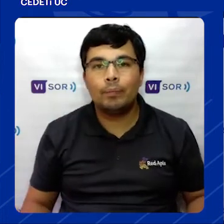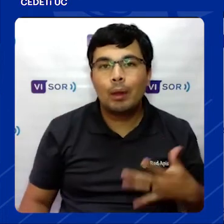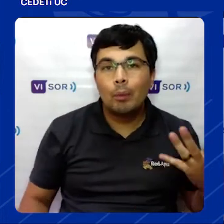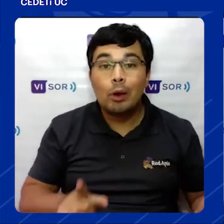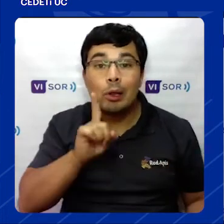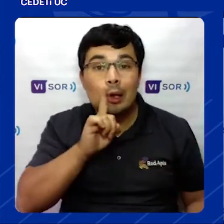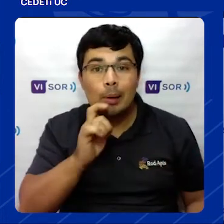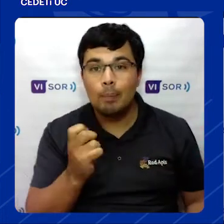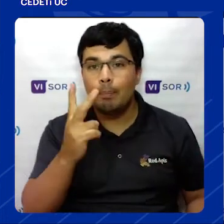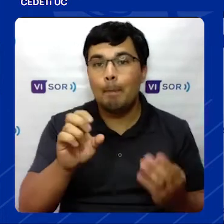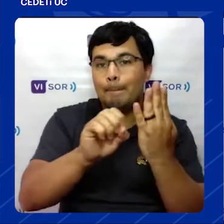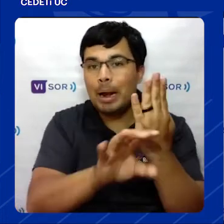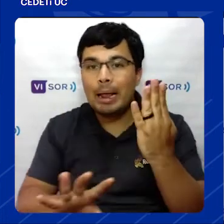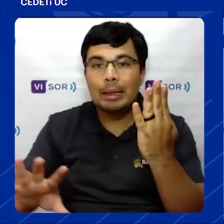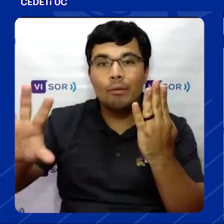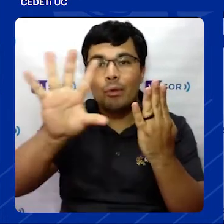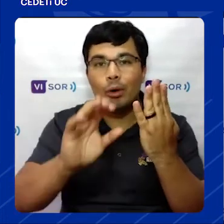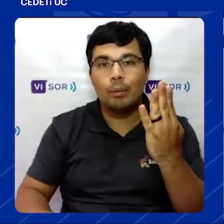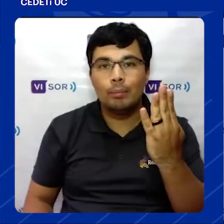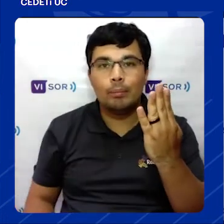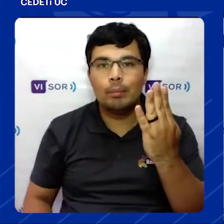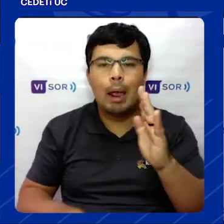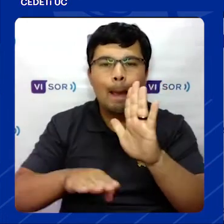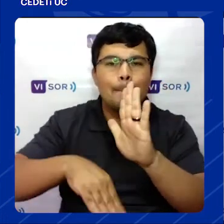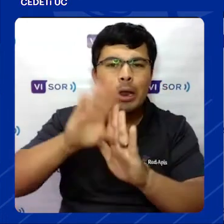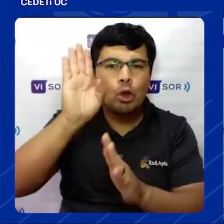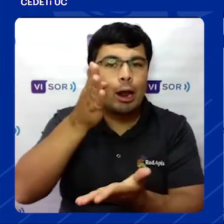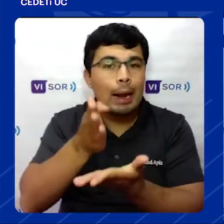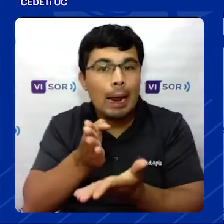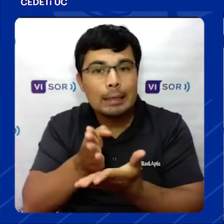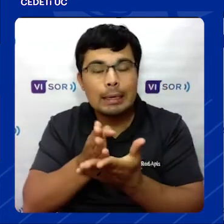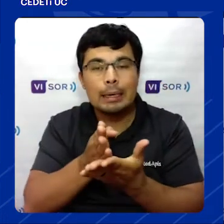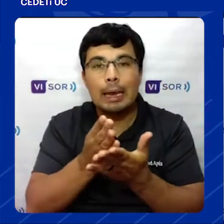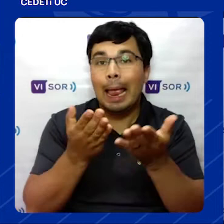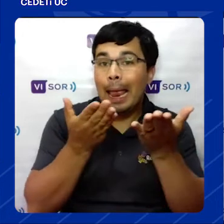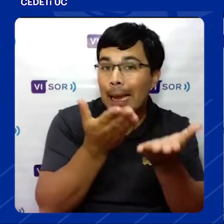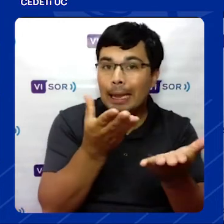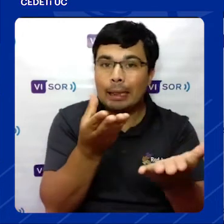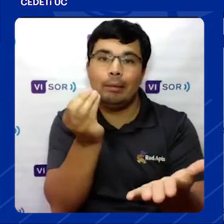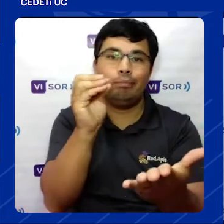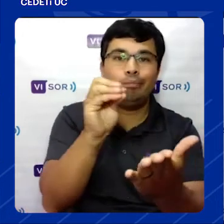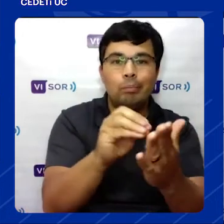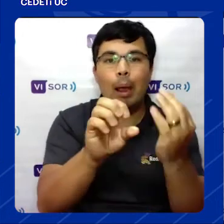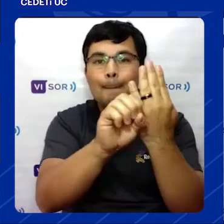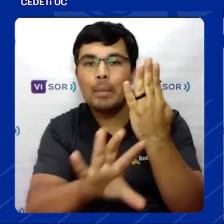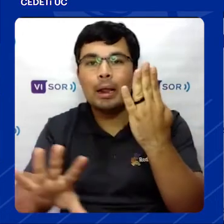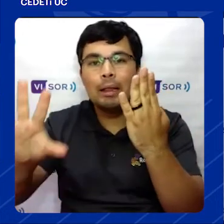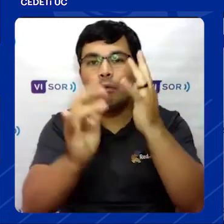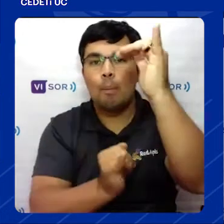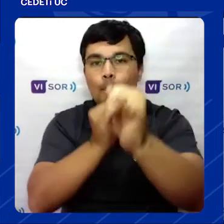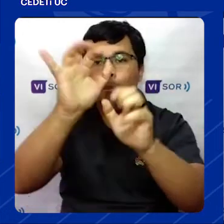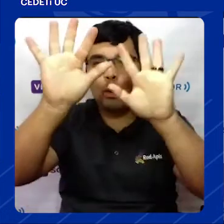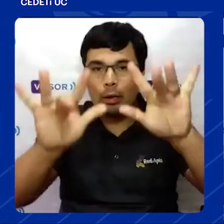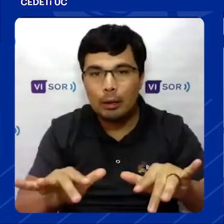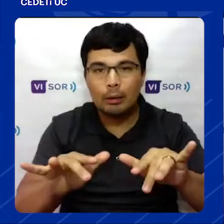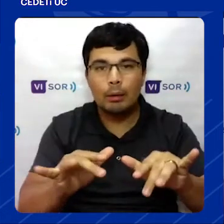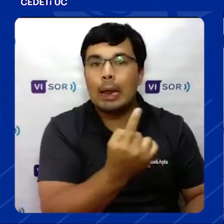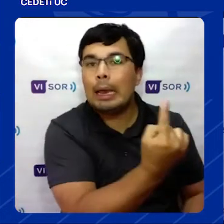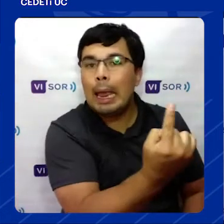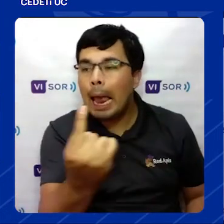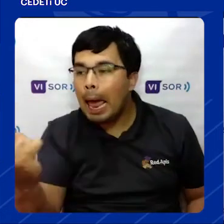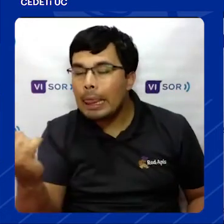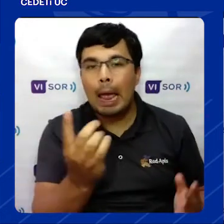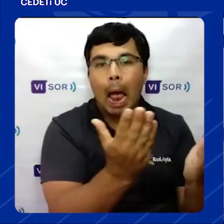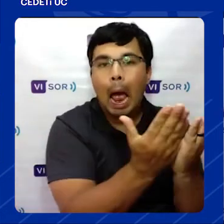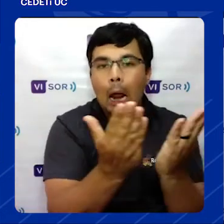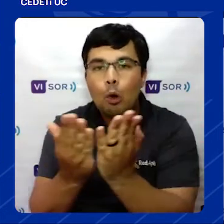contar con una plataforma. La mayor parte de las clases o de las actividades van a estar en esta plataforma online, que cada alumno, cada